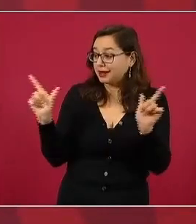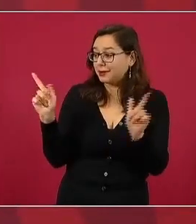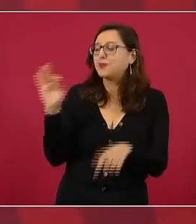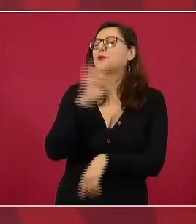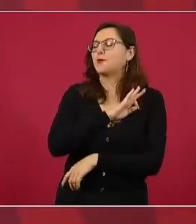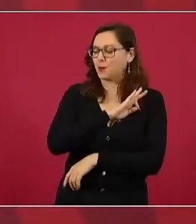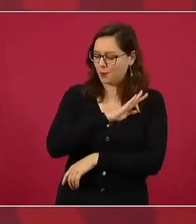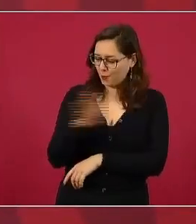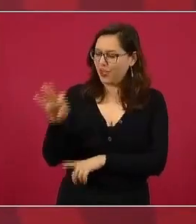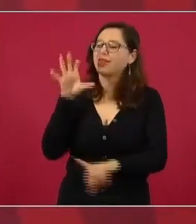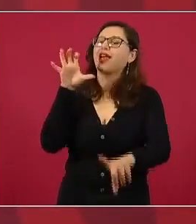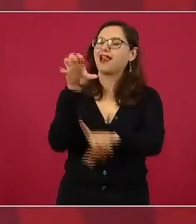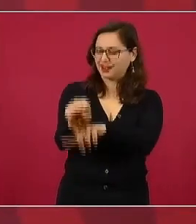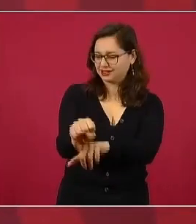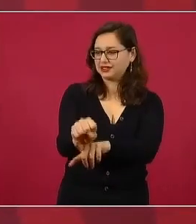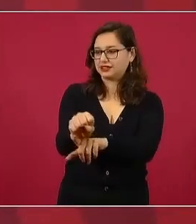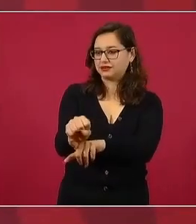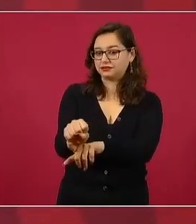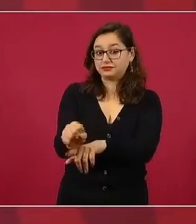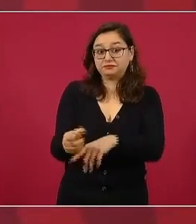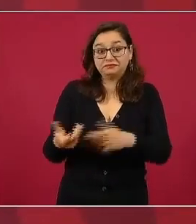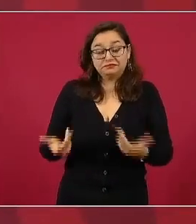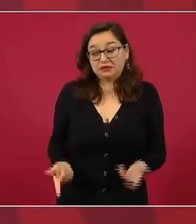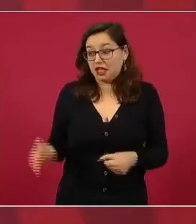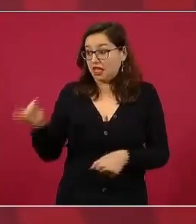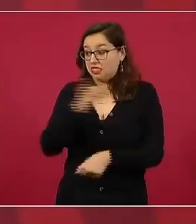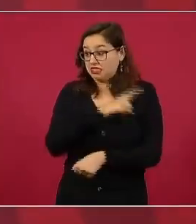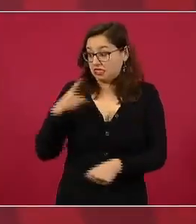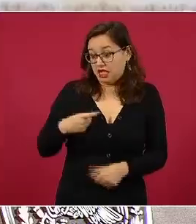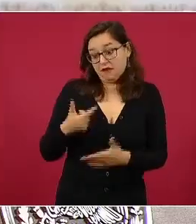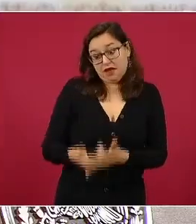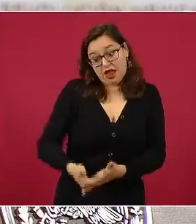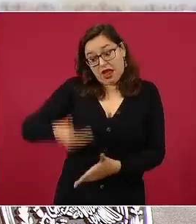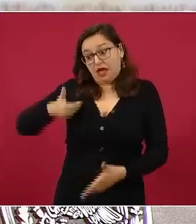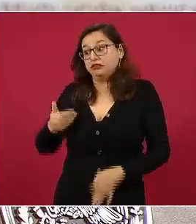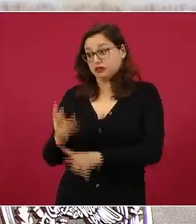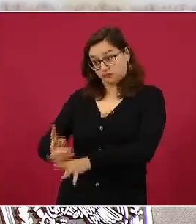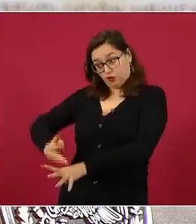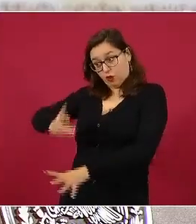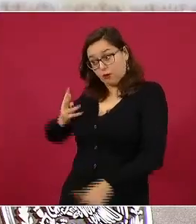Entonces, si hay que estar desde un día antes,